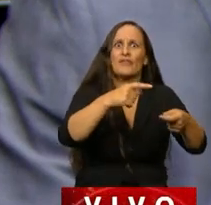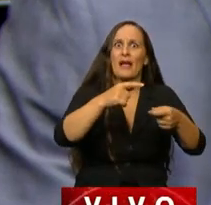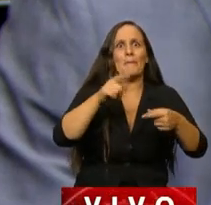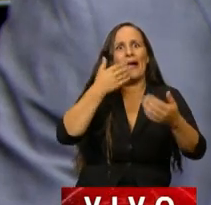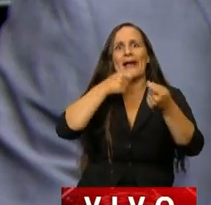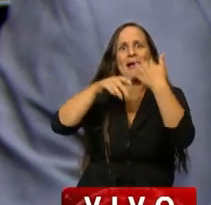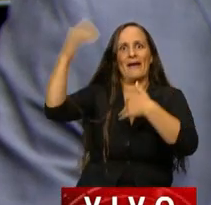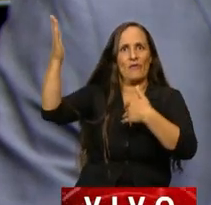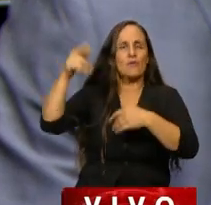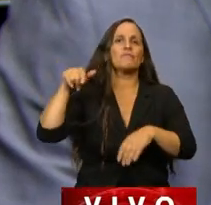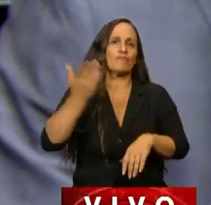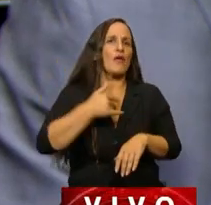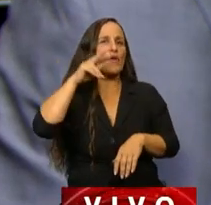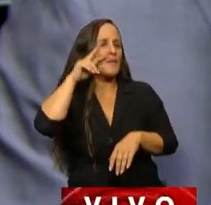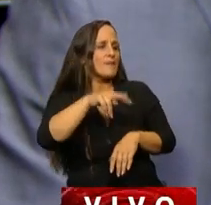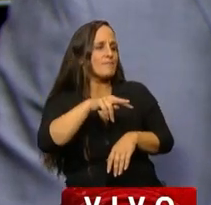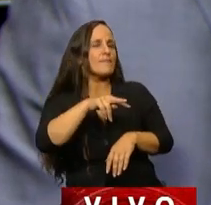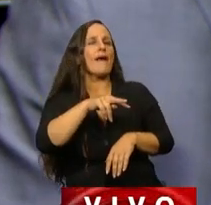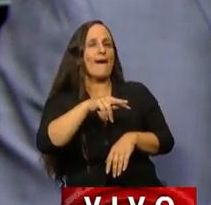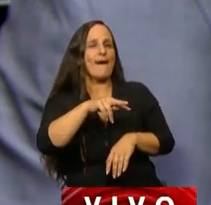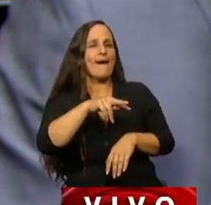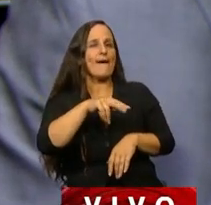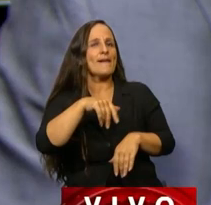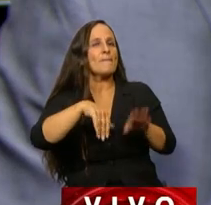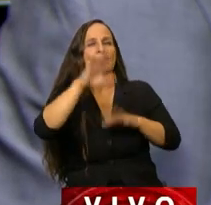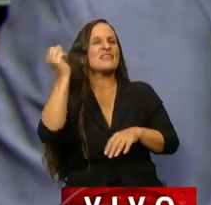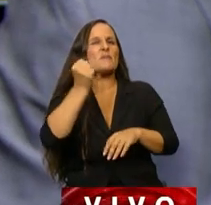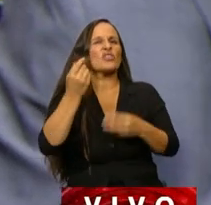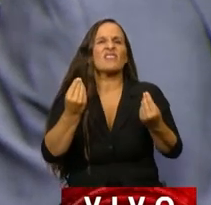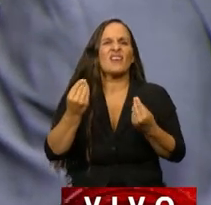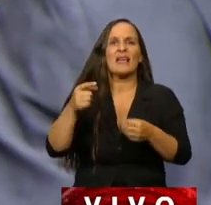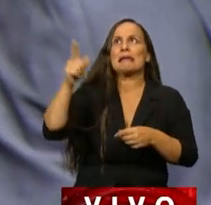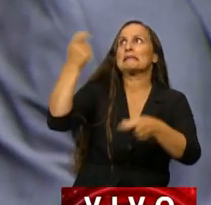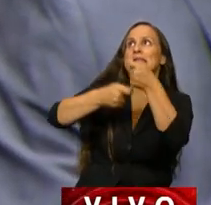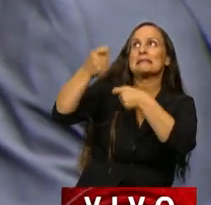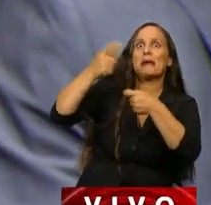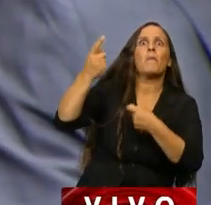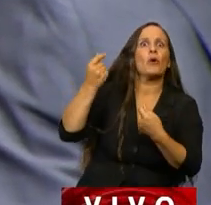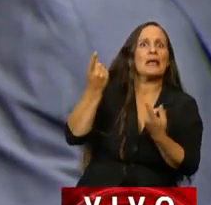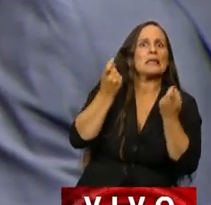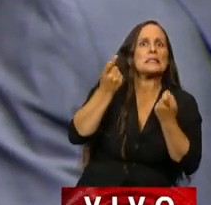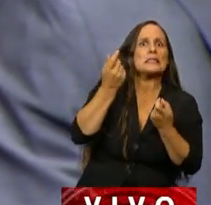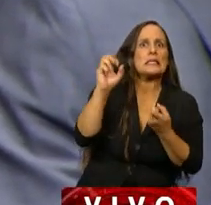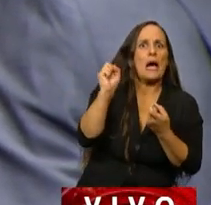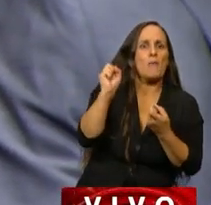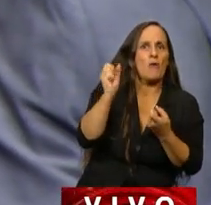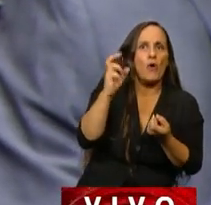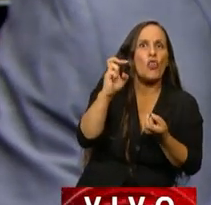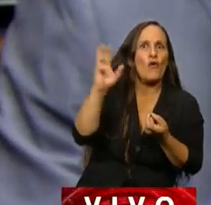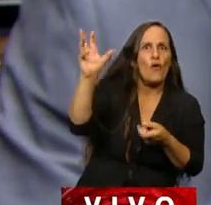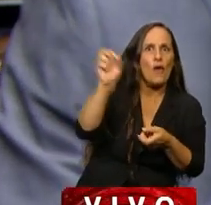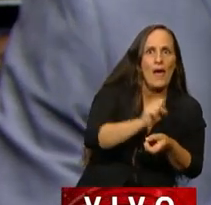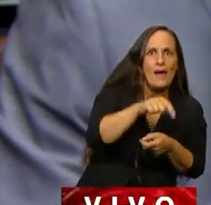lo entendió el Fondo Monetario, es externa, son las divisas que no tenemos para hacer frente